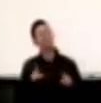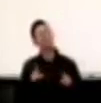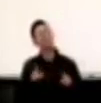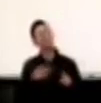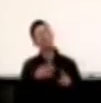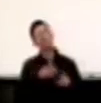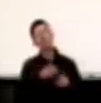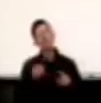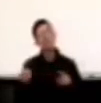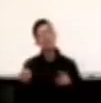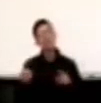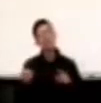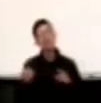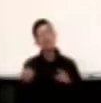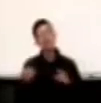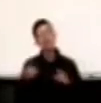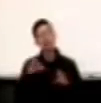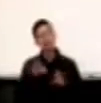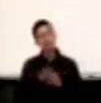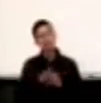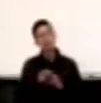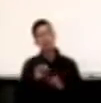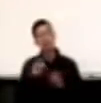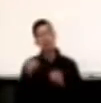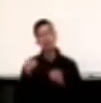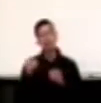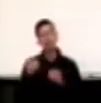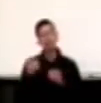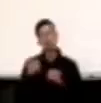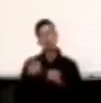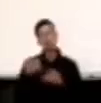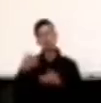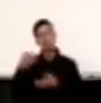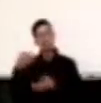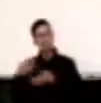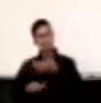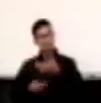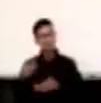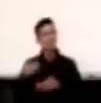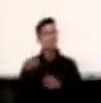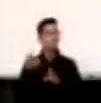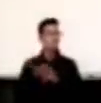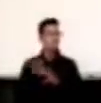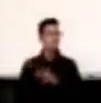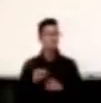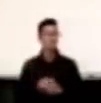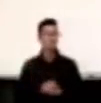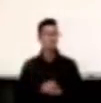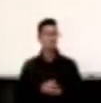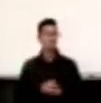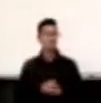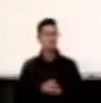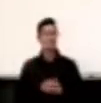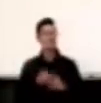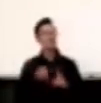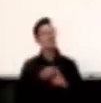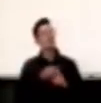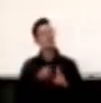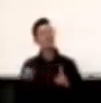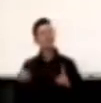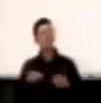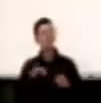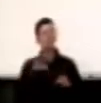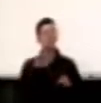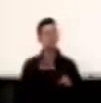es a la administración de las elecciones o es a la justicia electoral. El sistema electoral es la transformación de votos en escaños,